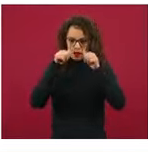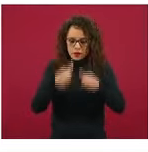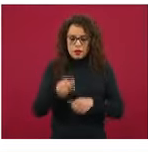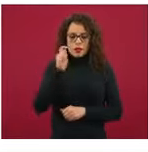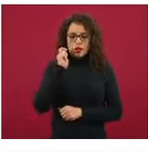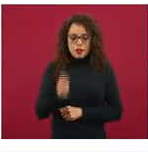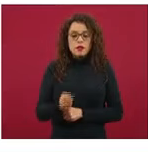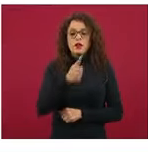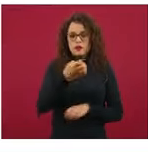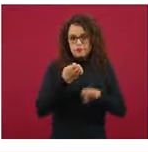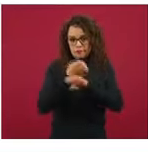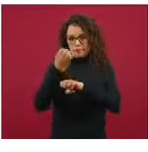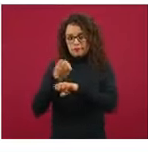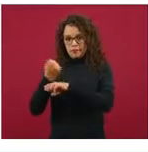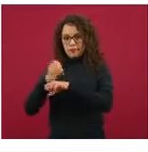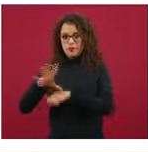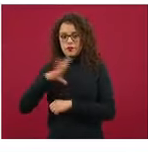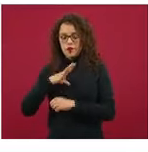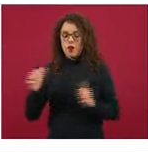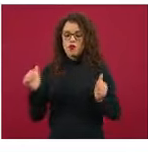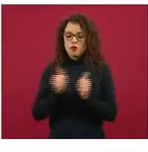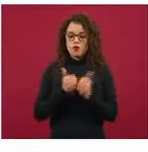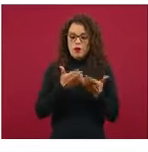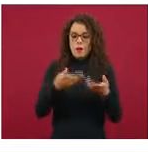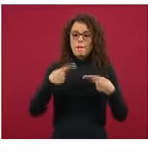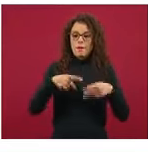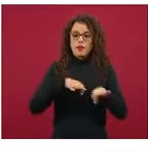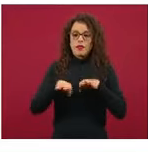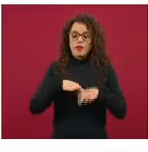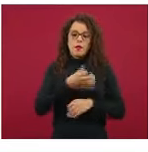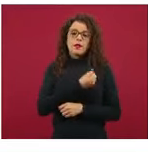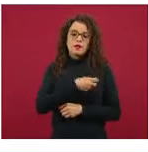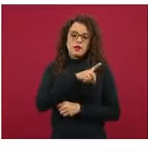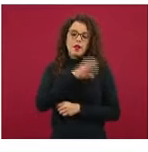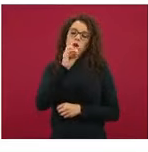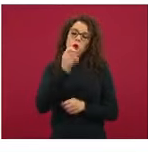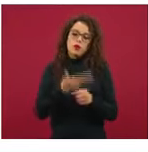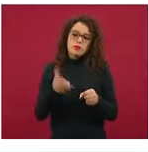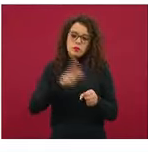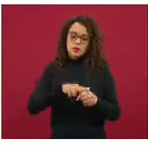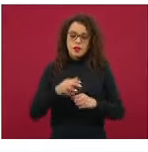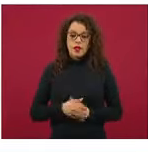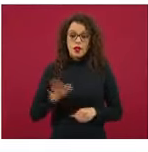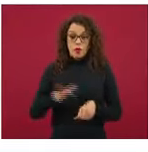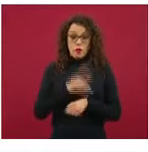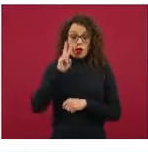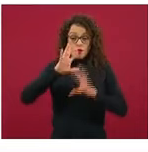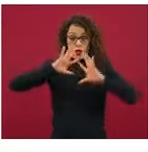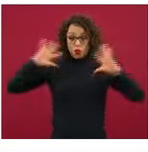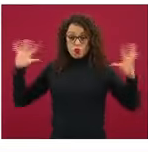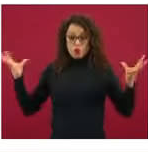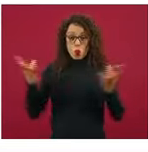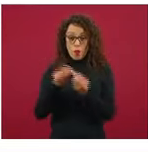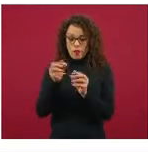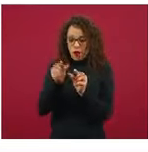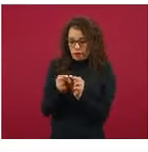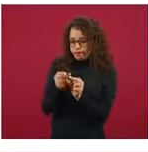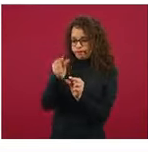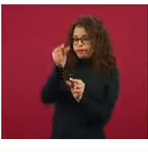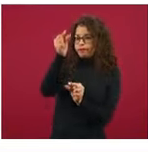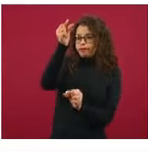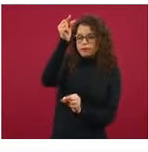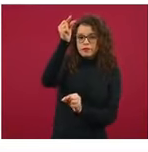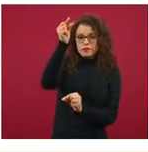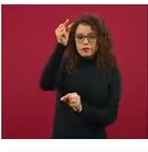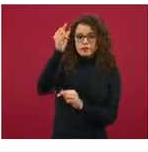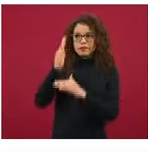entidades ha tenido con los profesionales de la salud, porque si vemos la totalidad de la altura de la barra, más allá